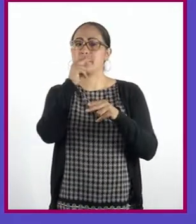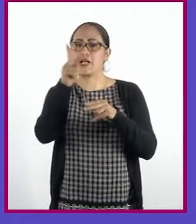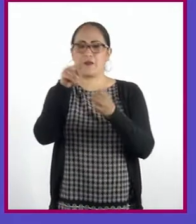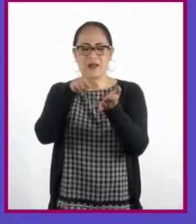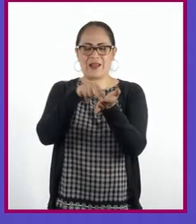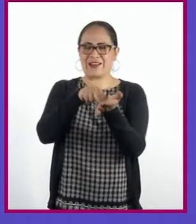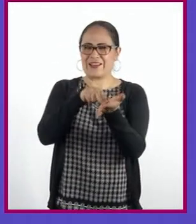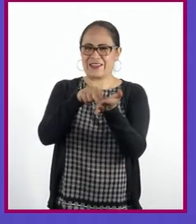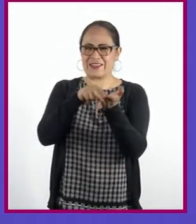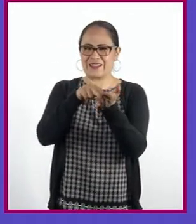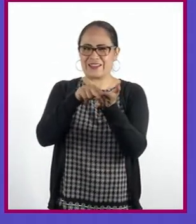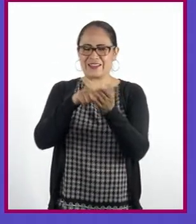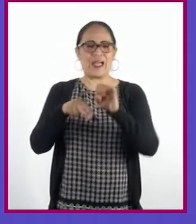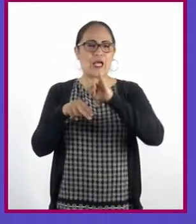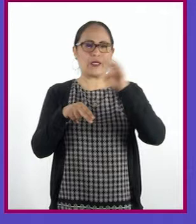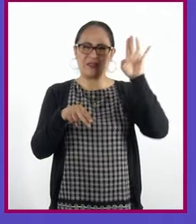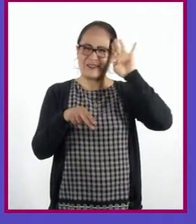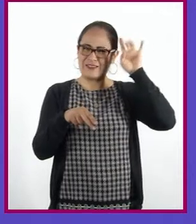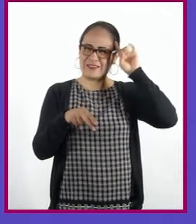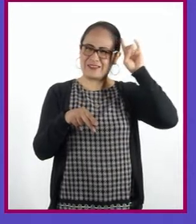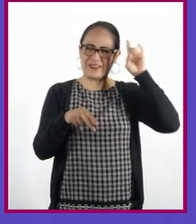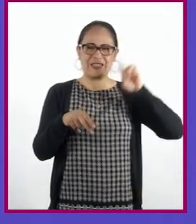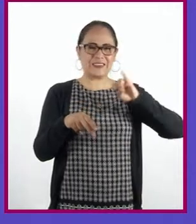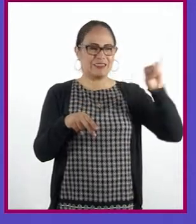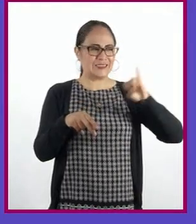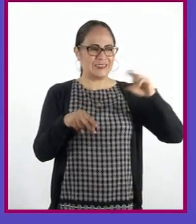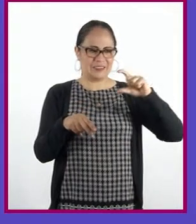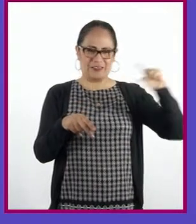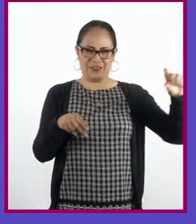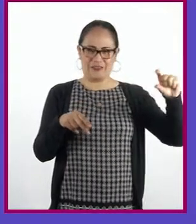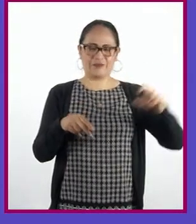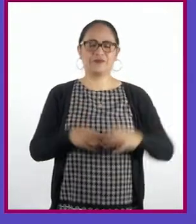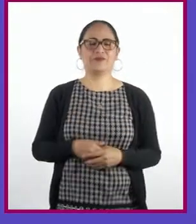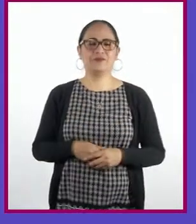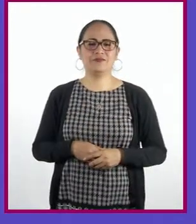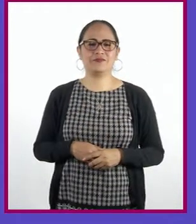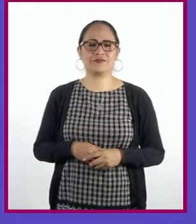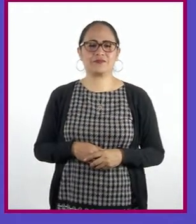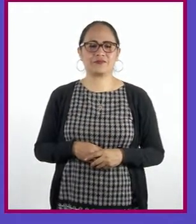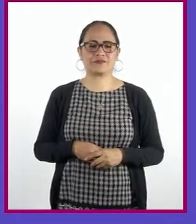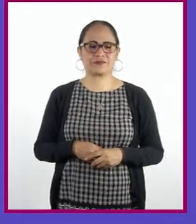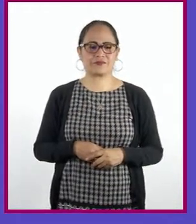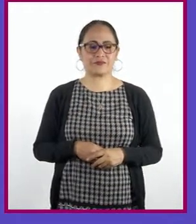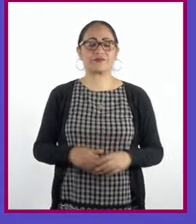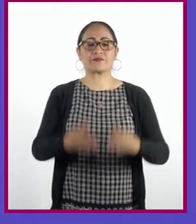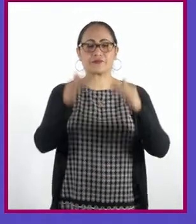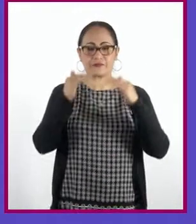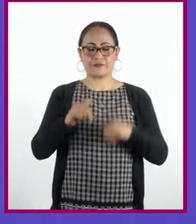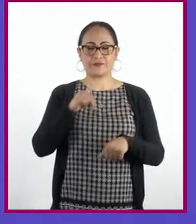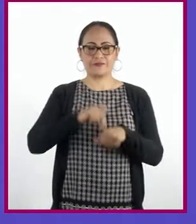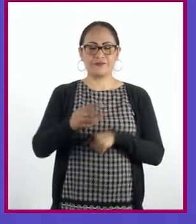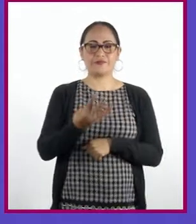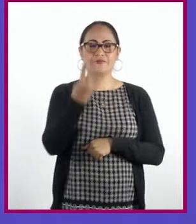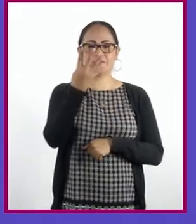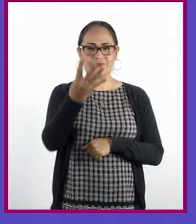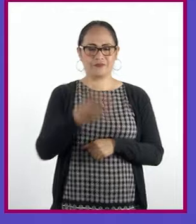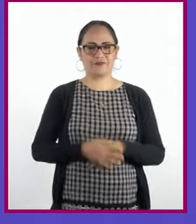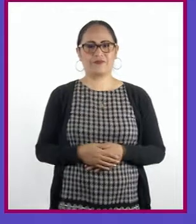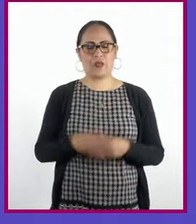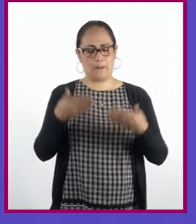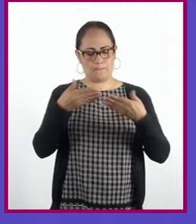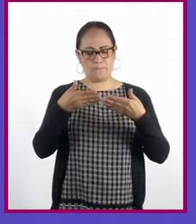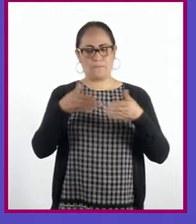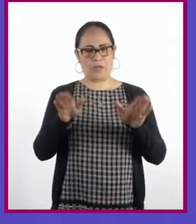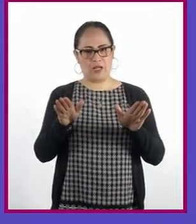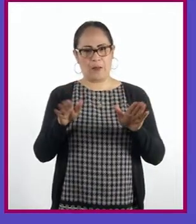la parte superior izquierda. Muy bien. Después se incluye la 4. Apertura en la que se